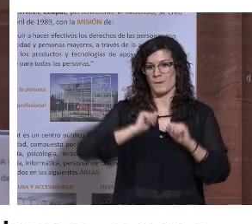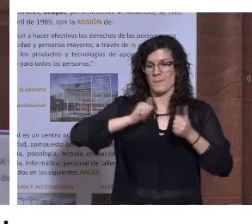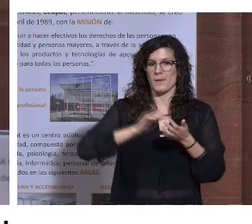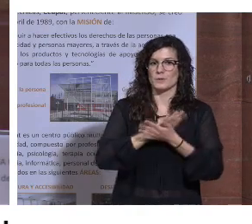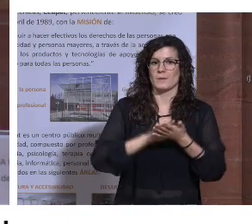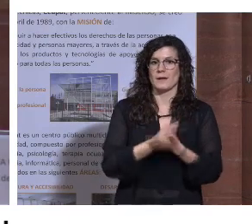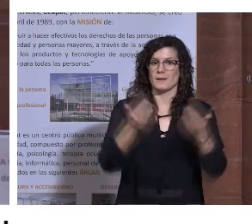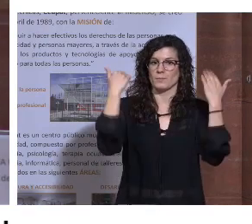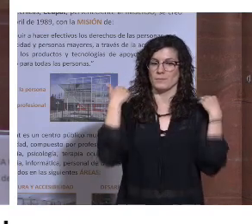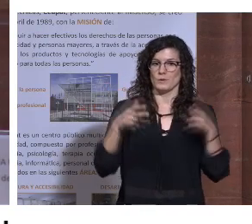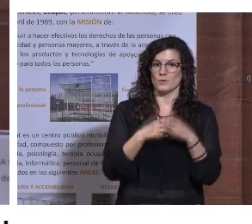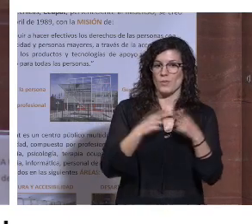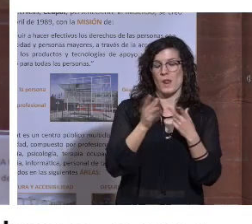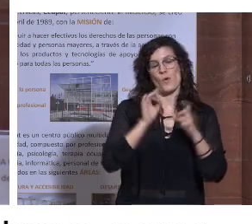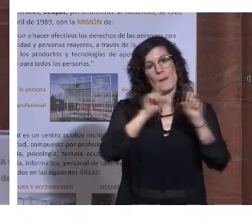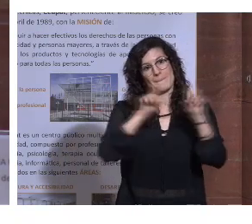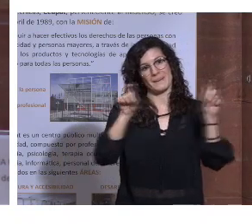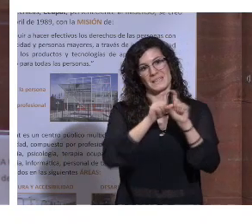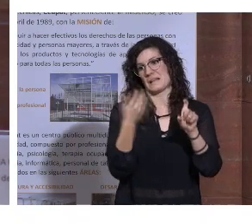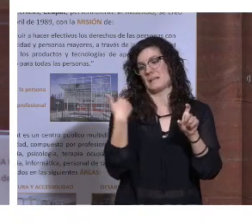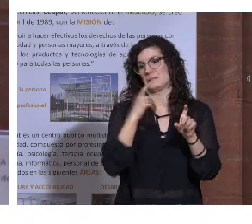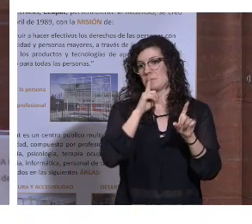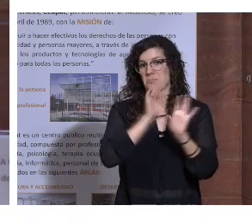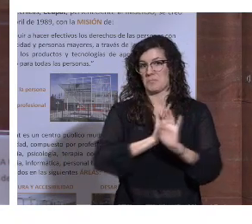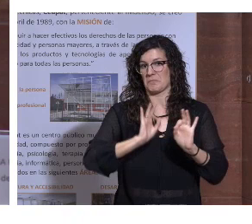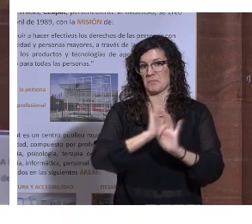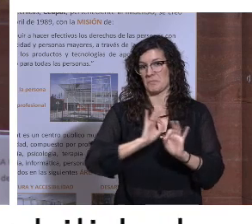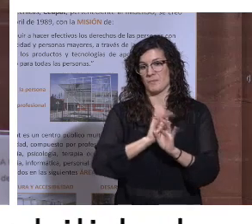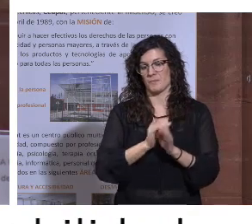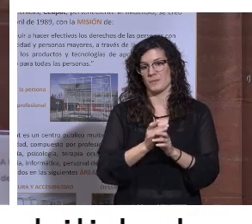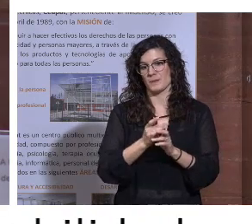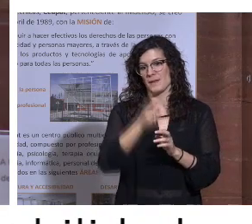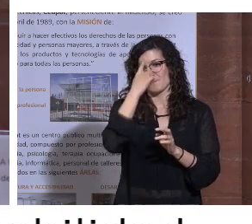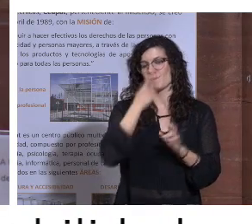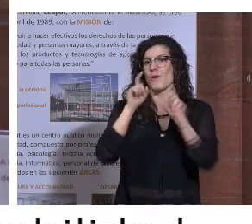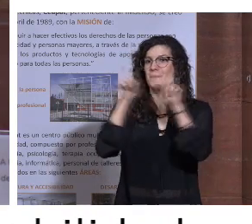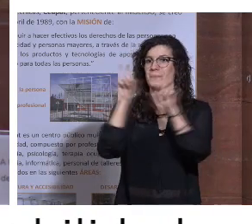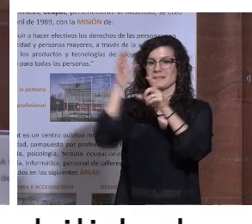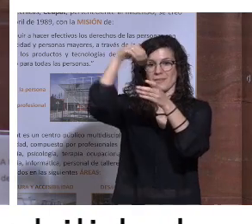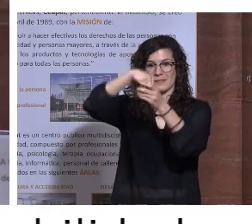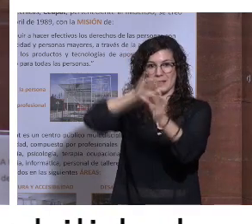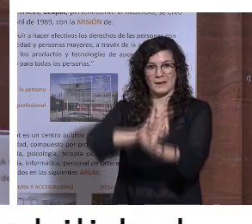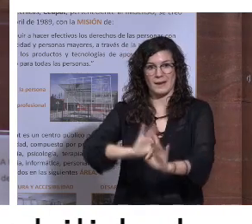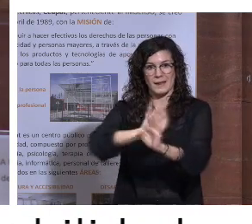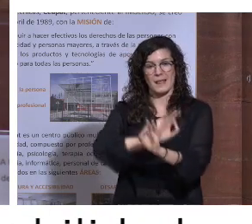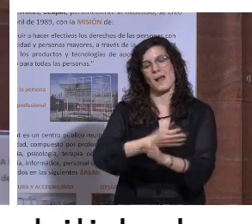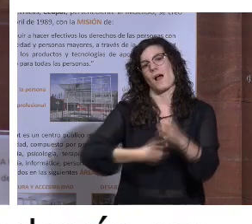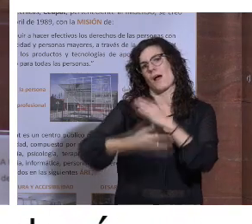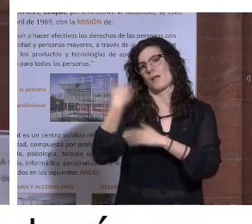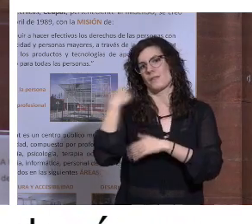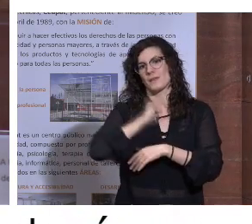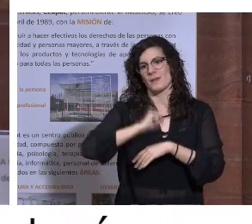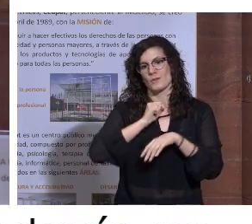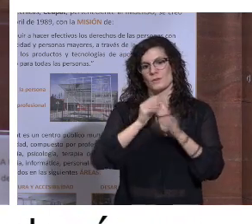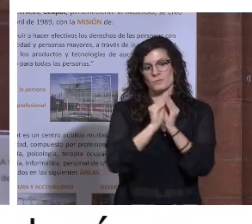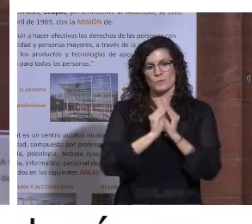social empresarial cuando eso todavía no estaba en el imaginario de las empresas, y hicimos hace muchos años una guía de